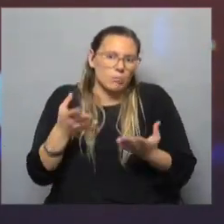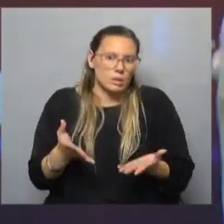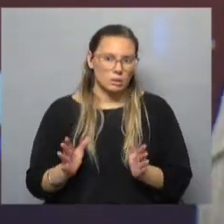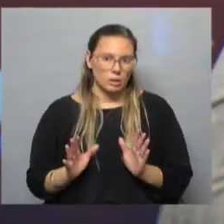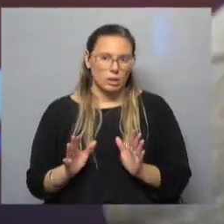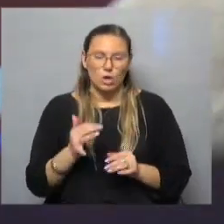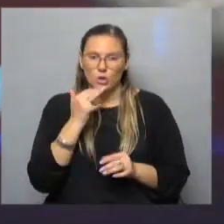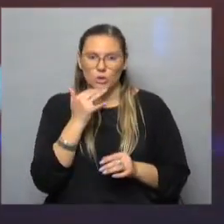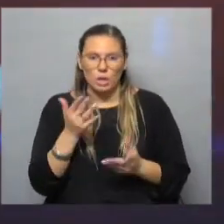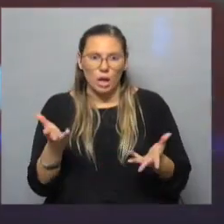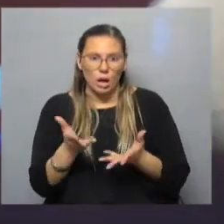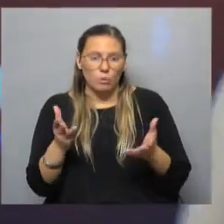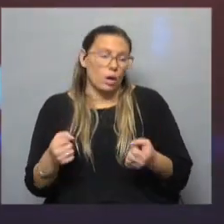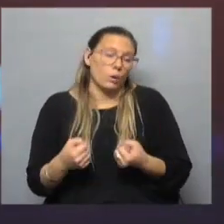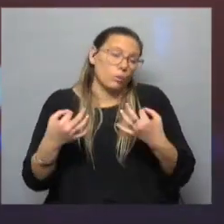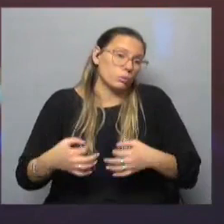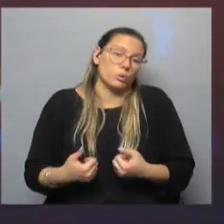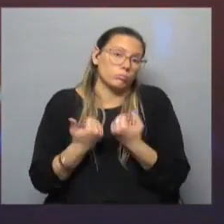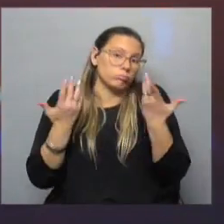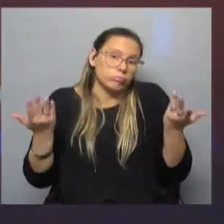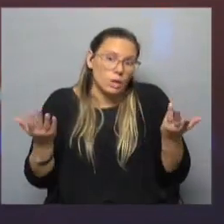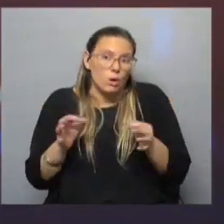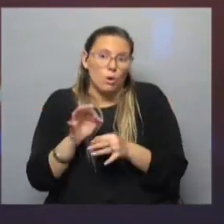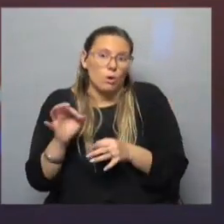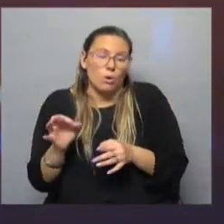si hasta el momento es una casualidad o es